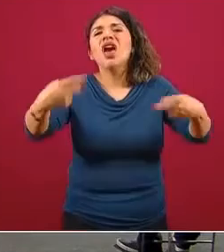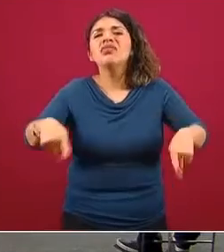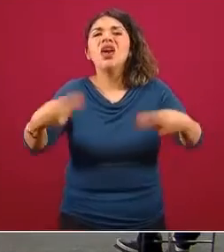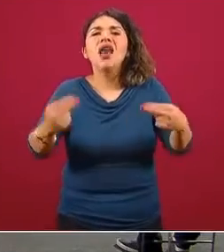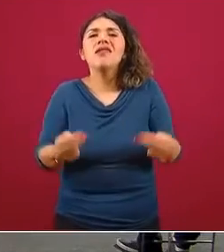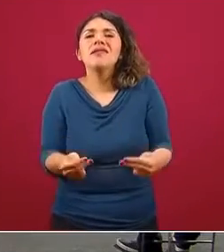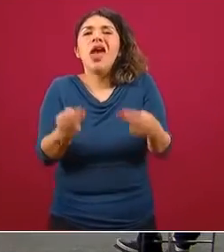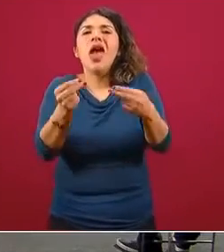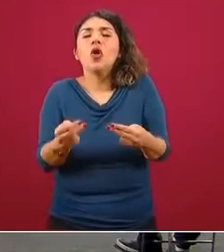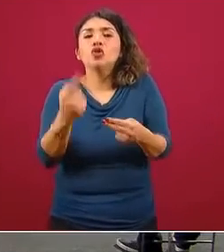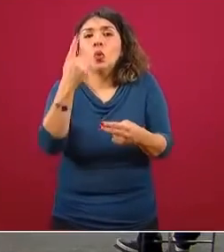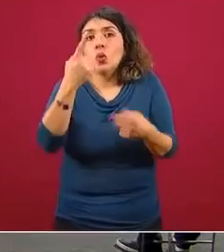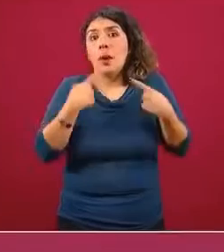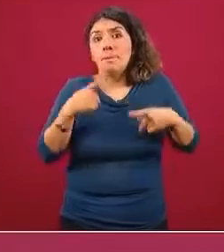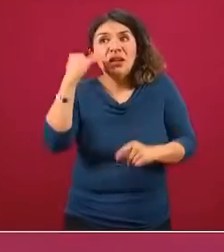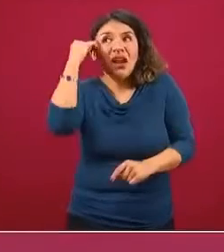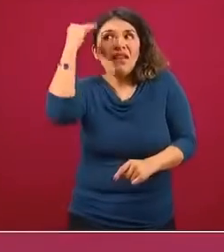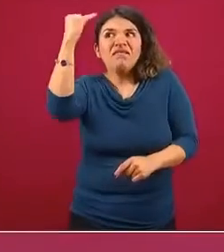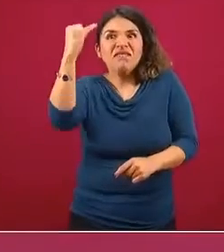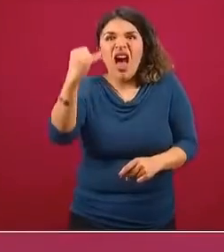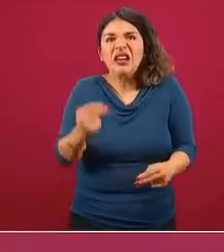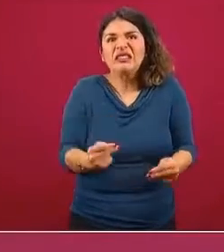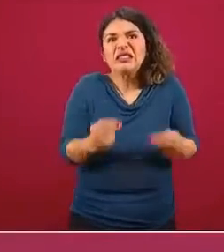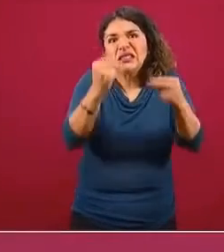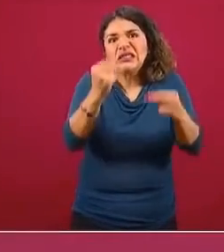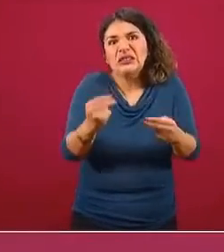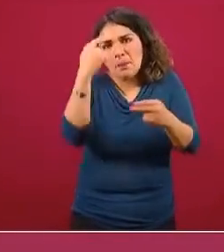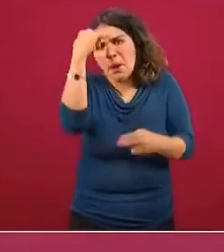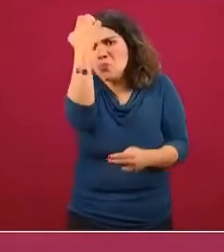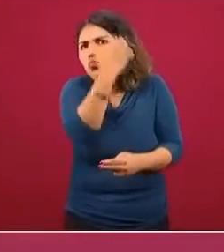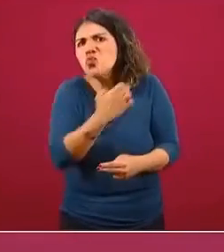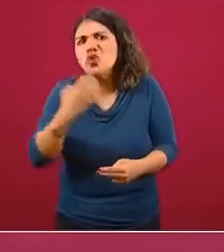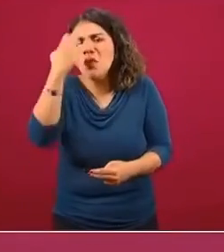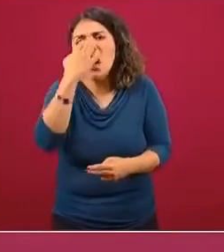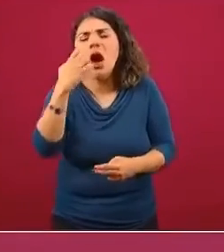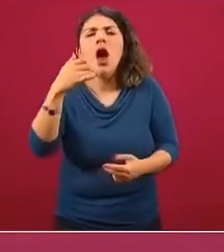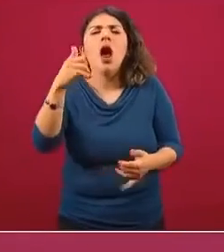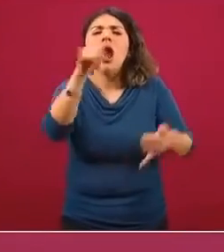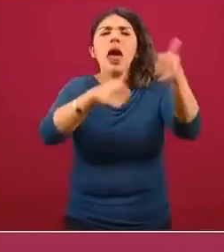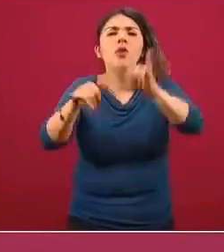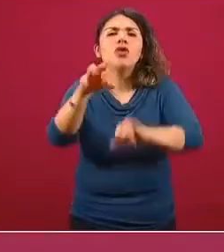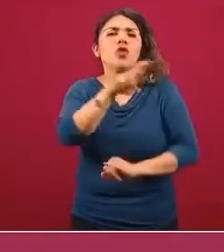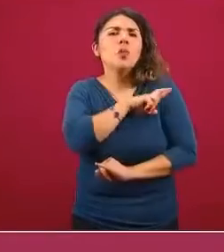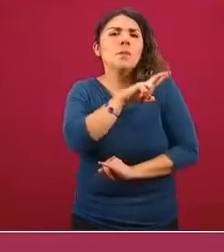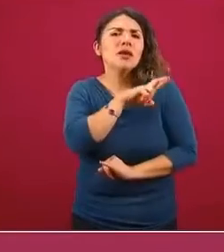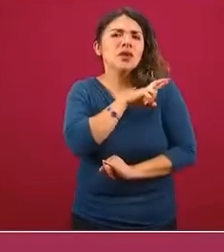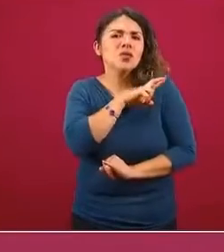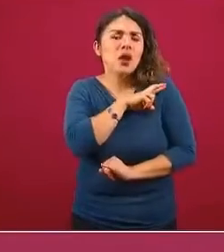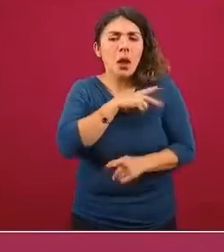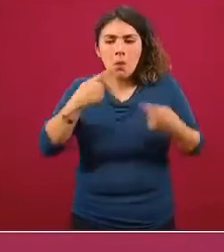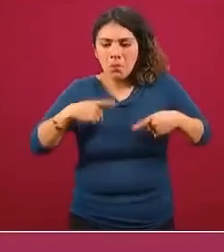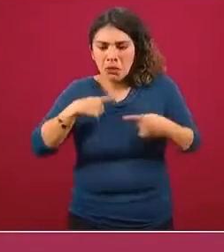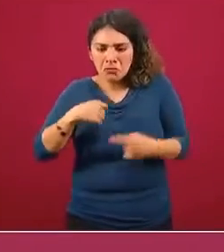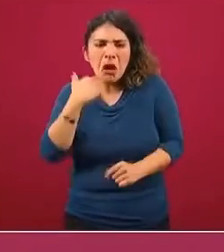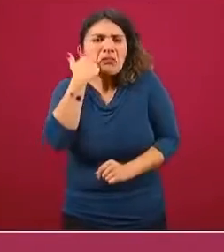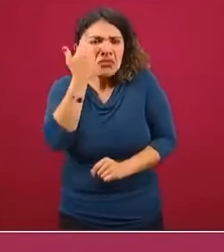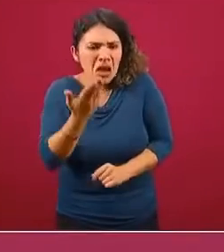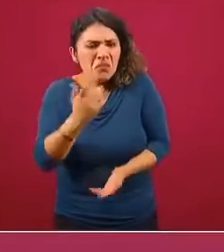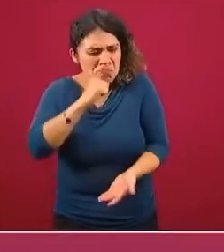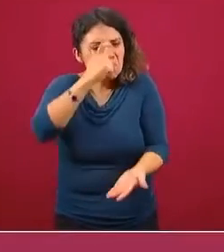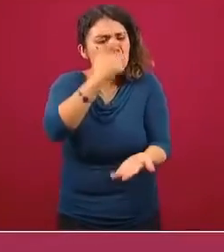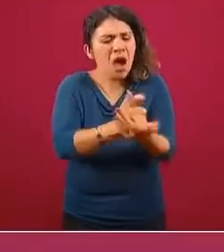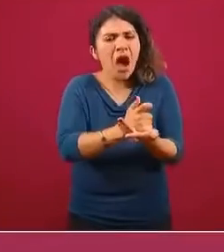Hay alguien que produce esta prueba, es decir, que realiza la prueba en un laboratorio privado, hay alguien que la quiere y la puede pagar,